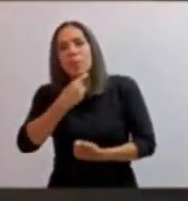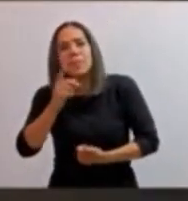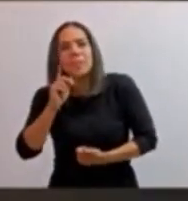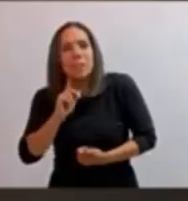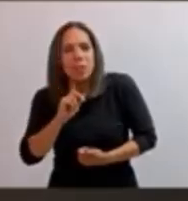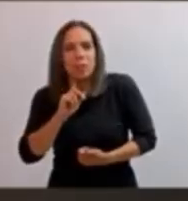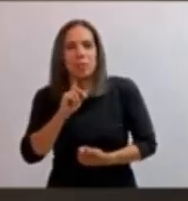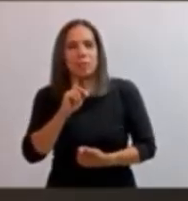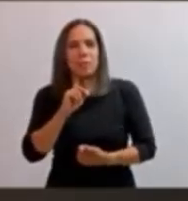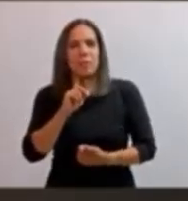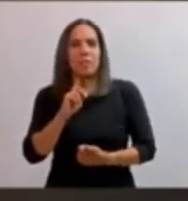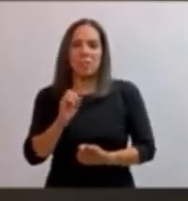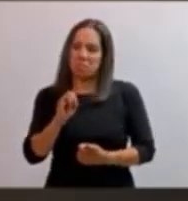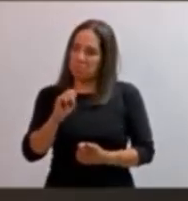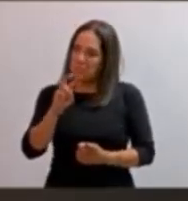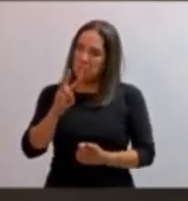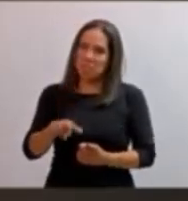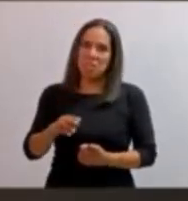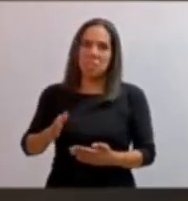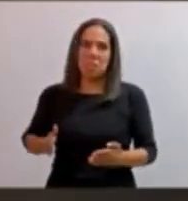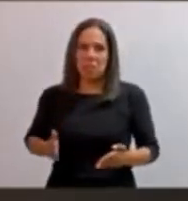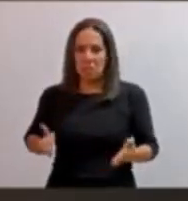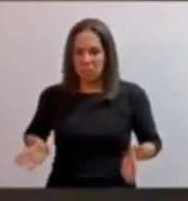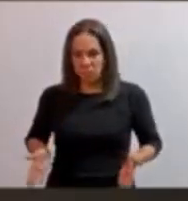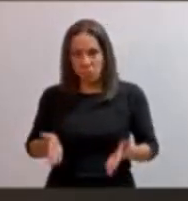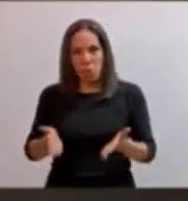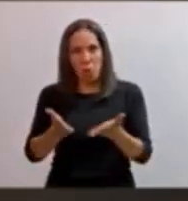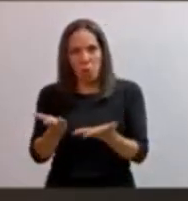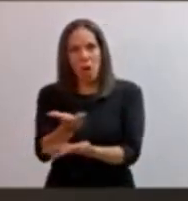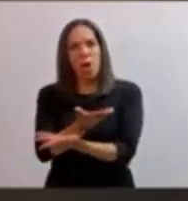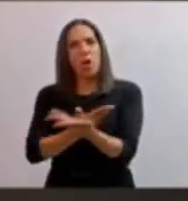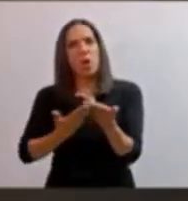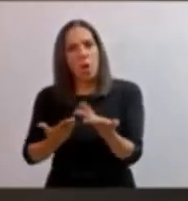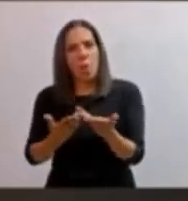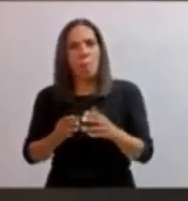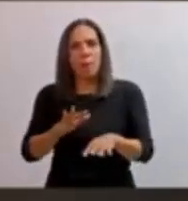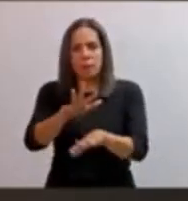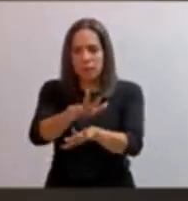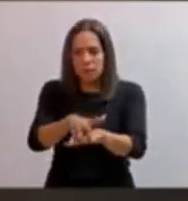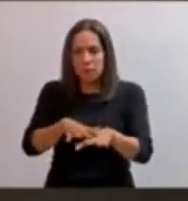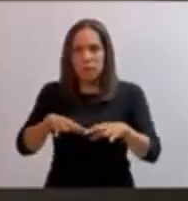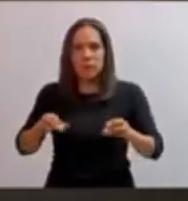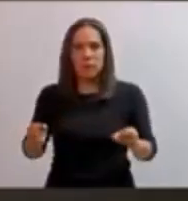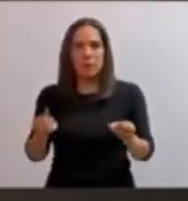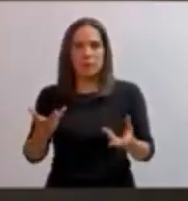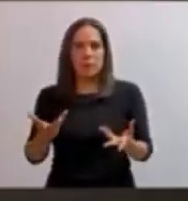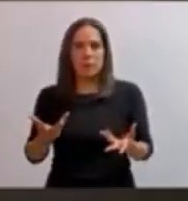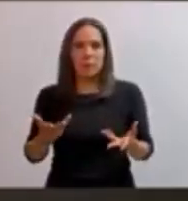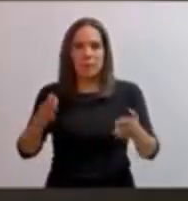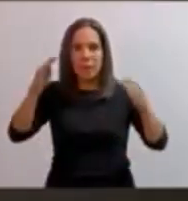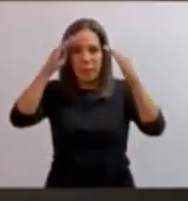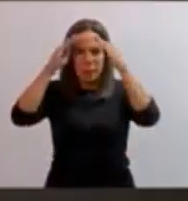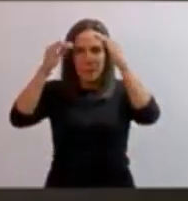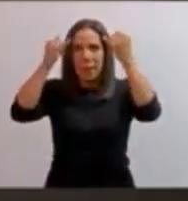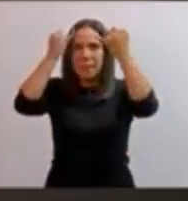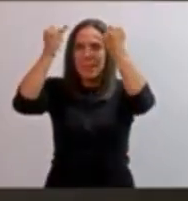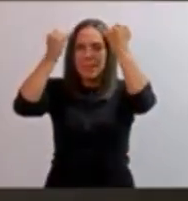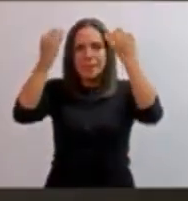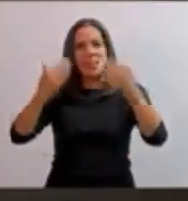de ahí pues podríamos nosotros generar y compartir con la audiencia algunas reflexiones, ¿no?, de